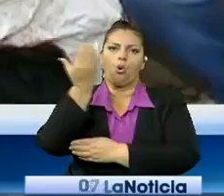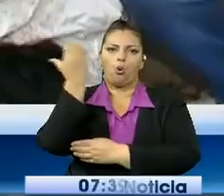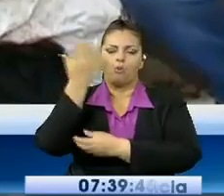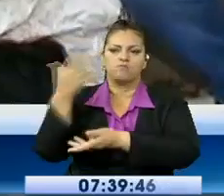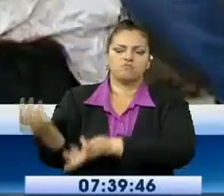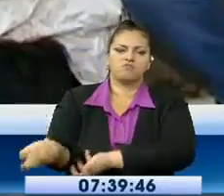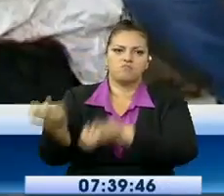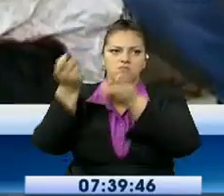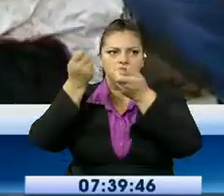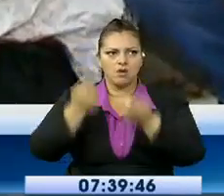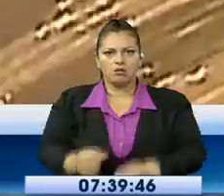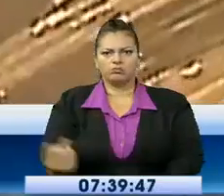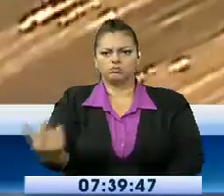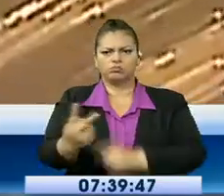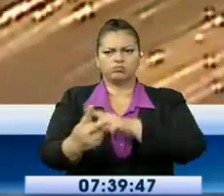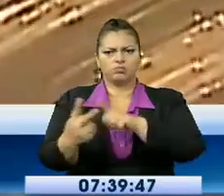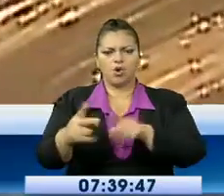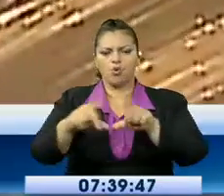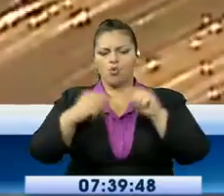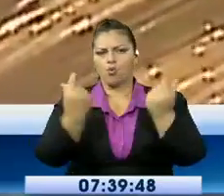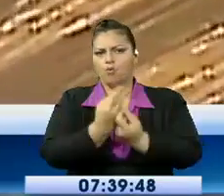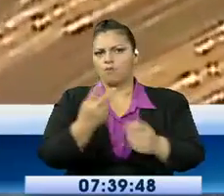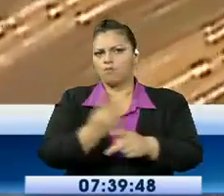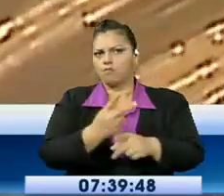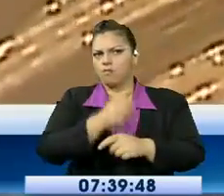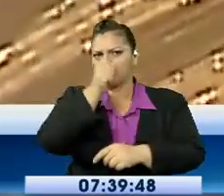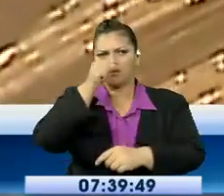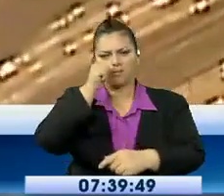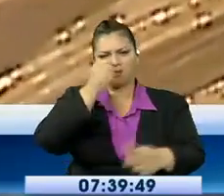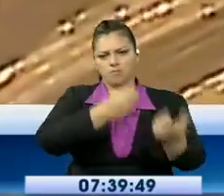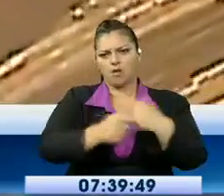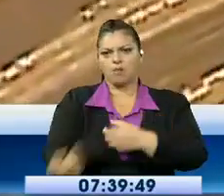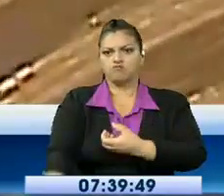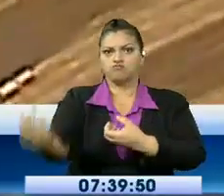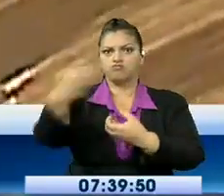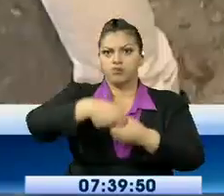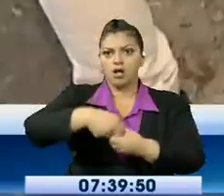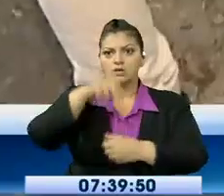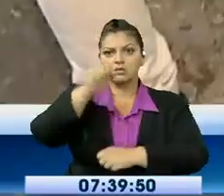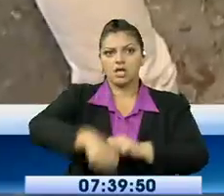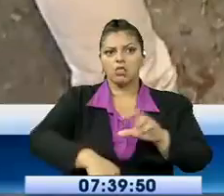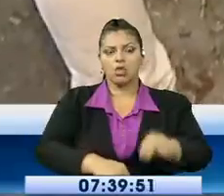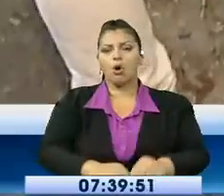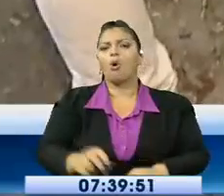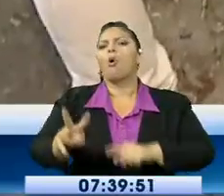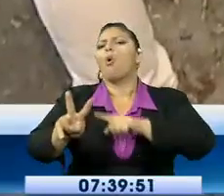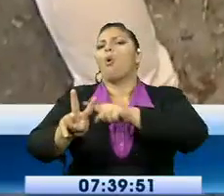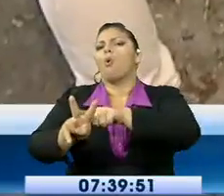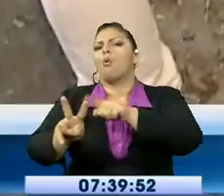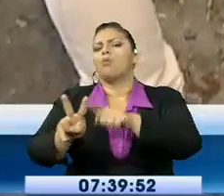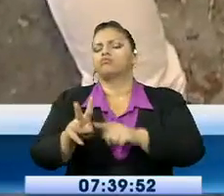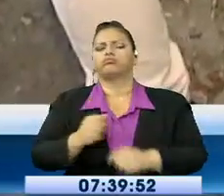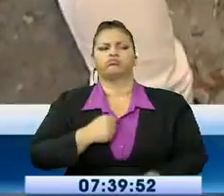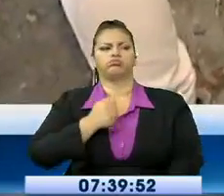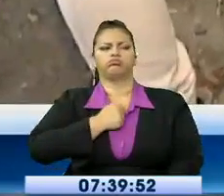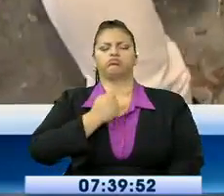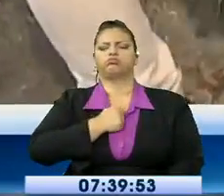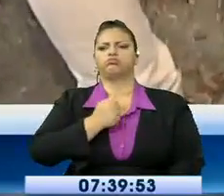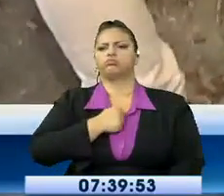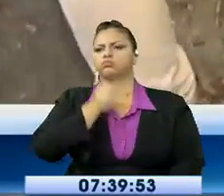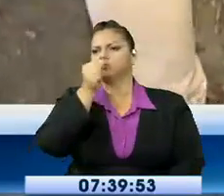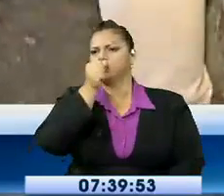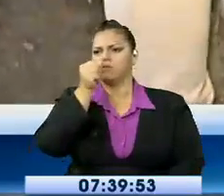de alguna organización dedicada al microexpendio o se movían por cuenta propia, es decir, consiguieron mercado y